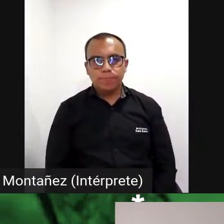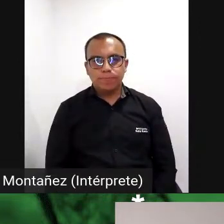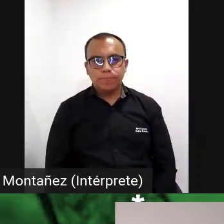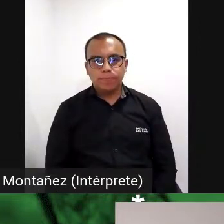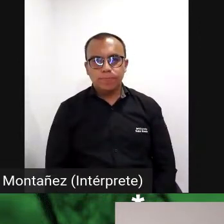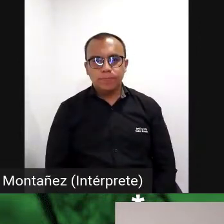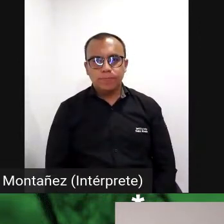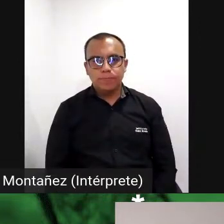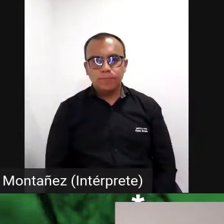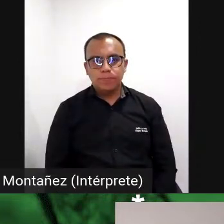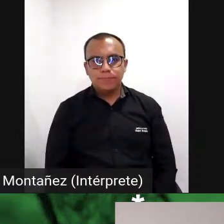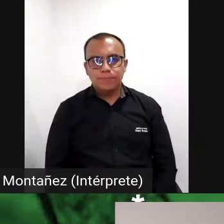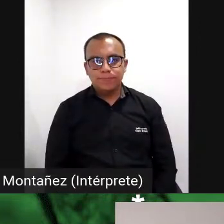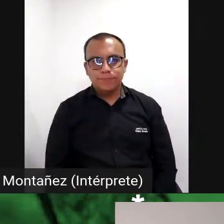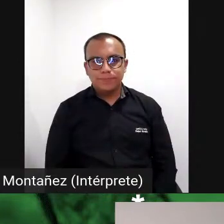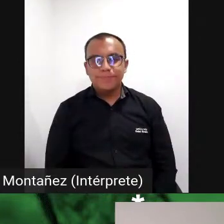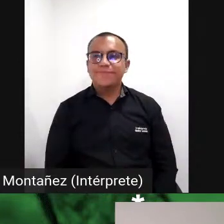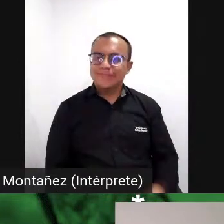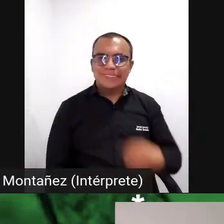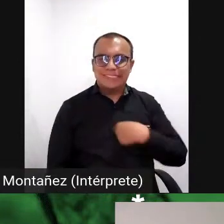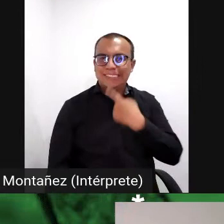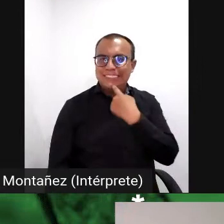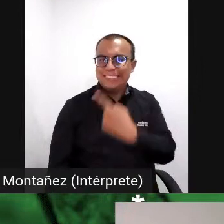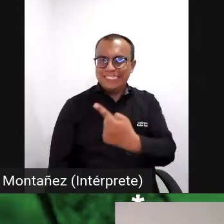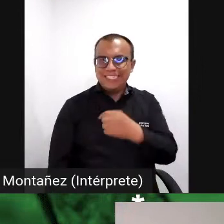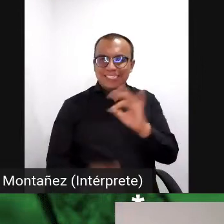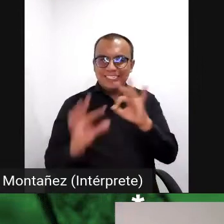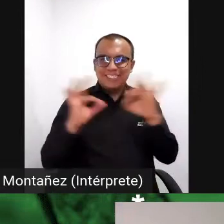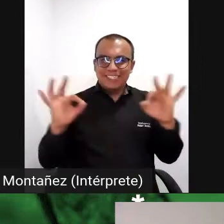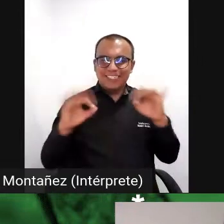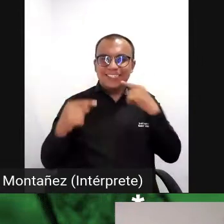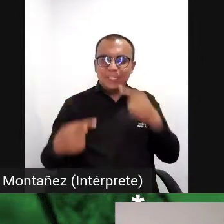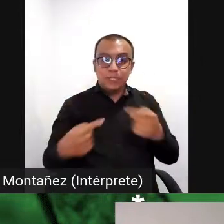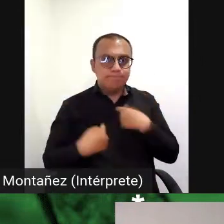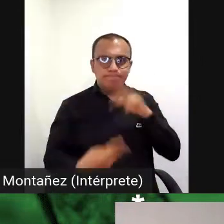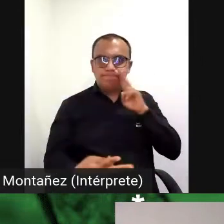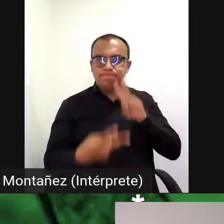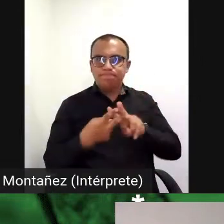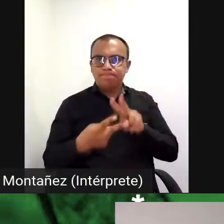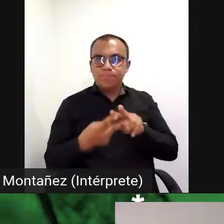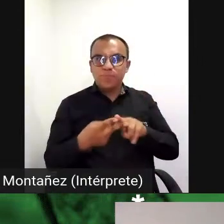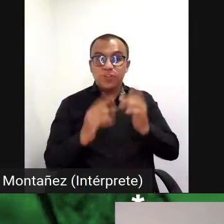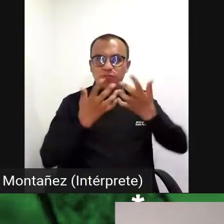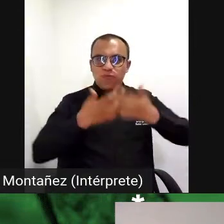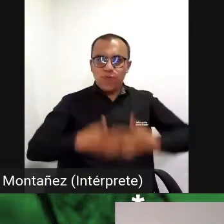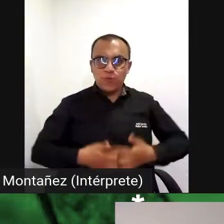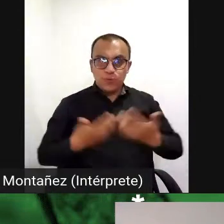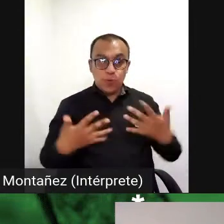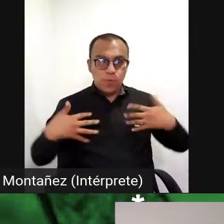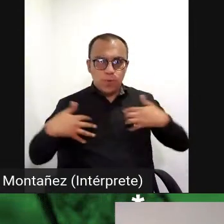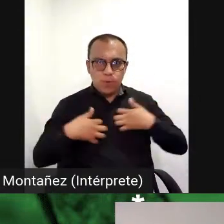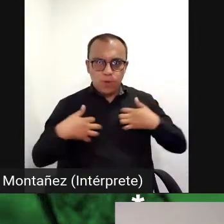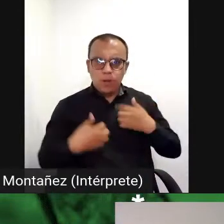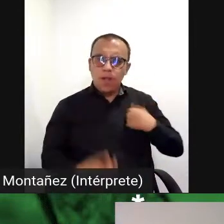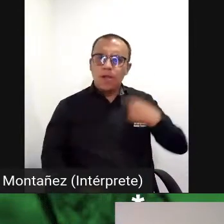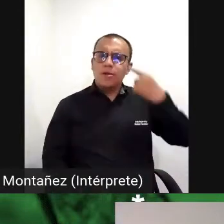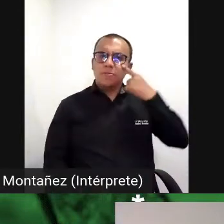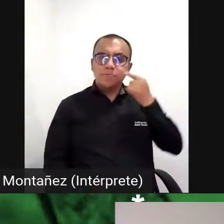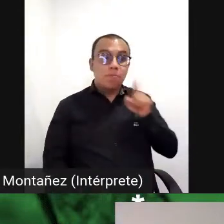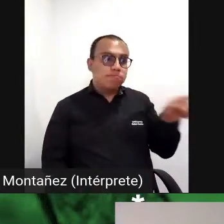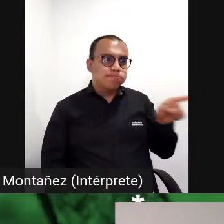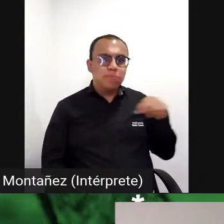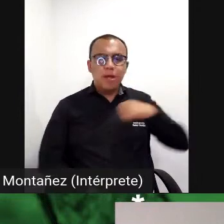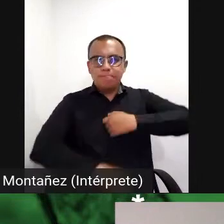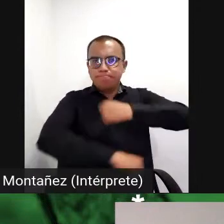Y creo que eso que dices ahí es muy importante, ¿no? Porque creo que desconocemos ese papel funcional de los animales, ¿no? De pronto los vemos pasar por aquí, por la ventana,